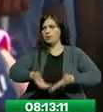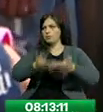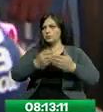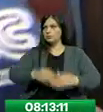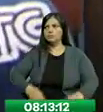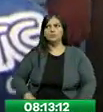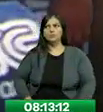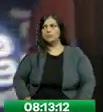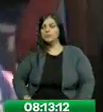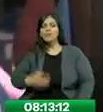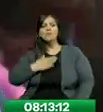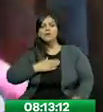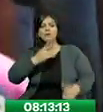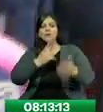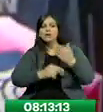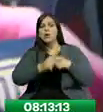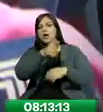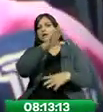hablar.